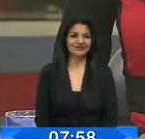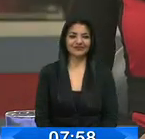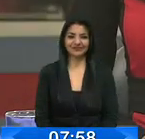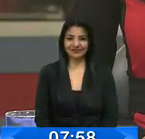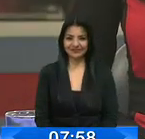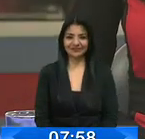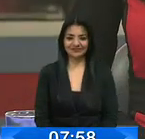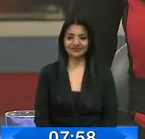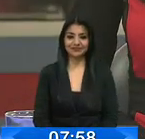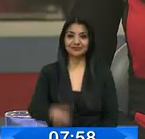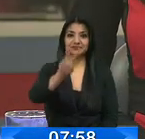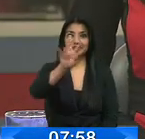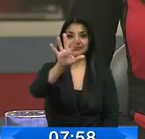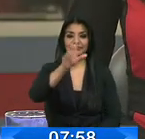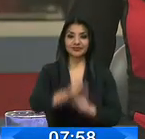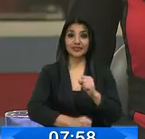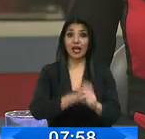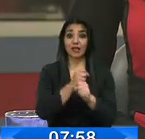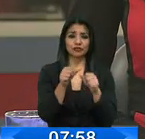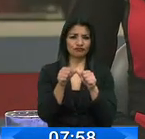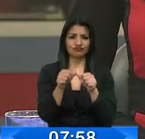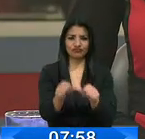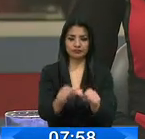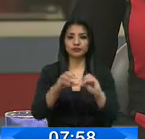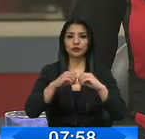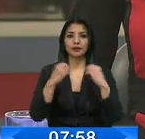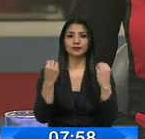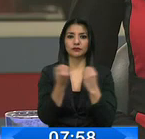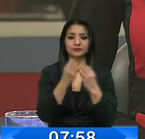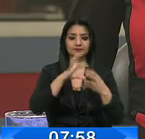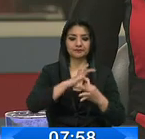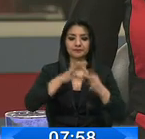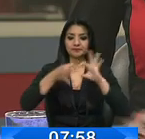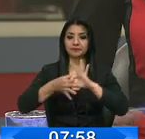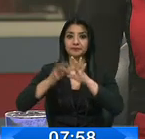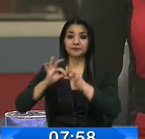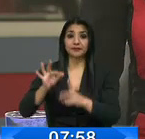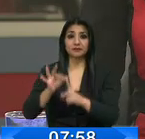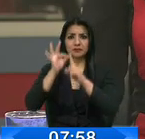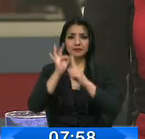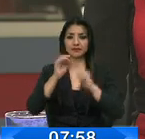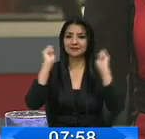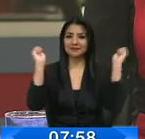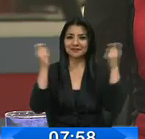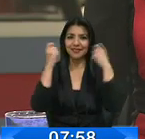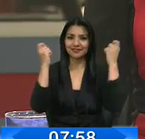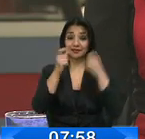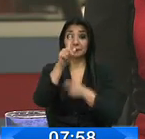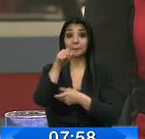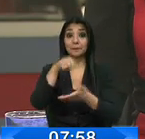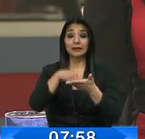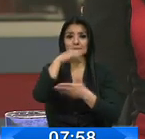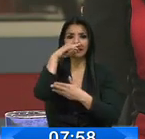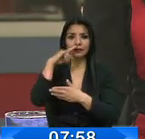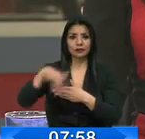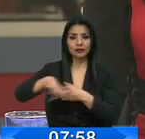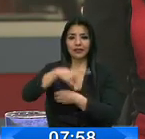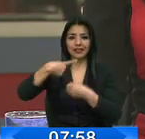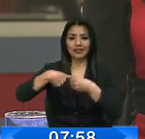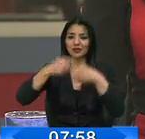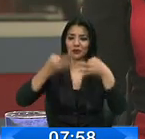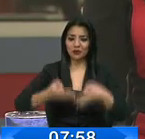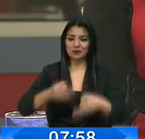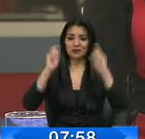Y por 25 años consecutivos, la Organización Olimpiadas Especiales realiza un agasajo a más de 1.000 niños de la capital a propósito de la